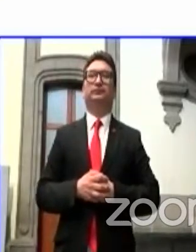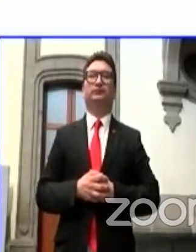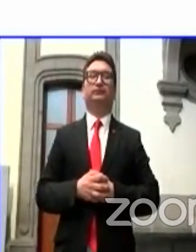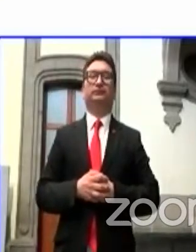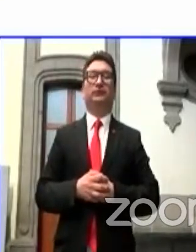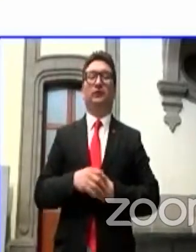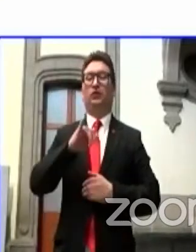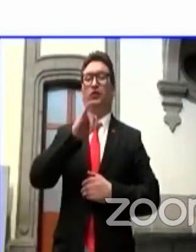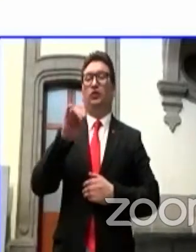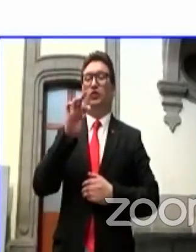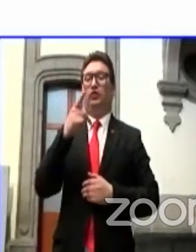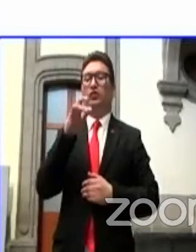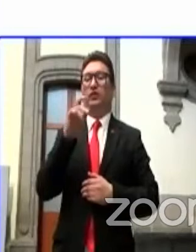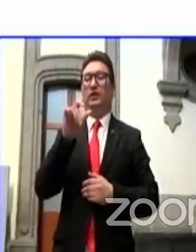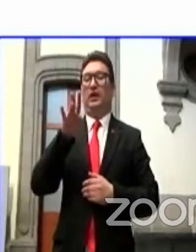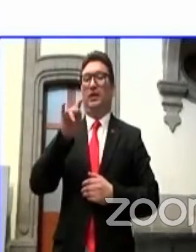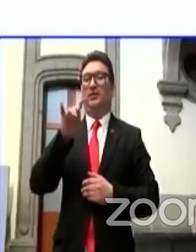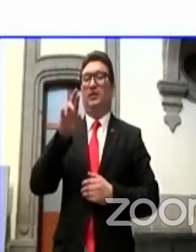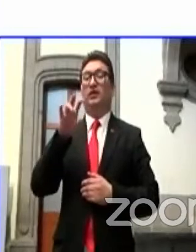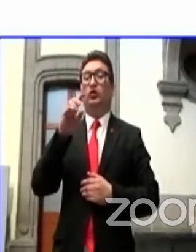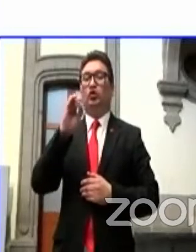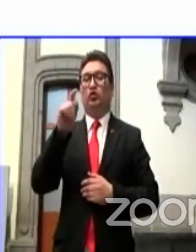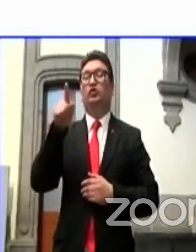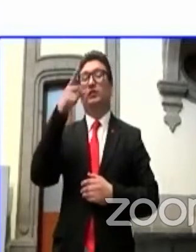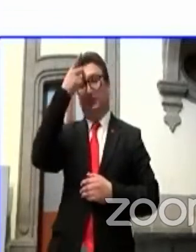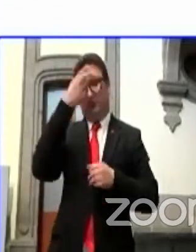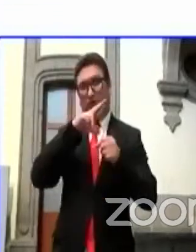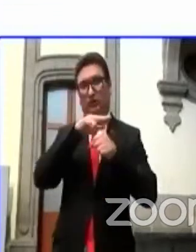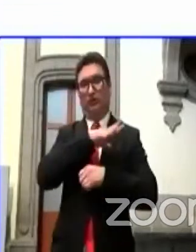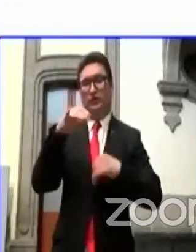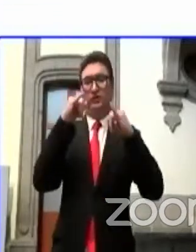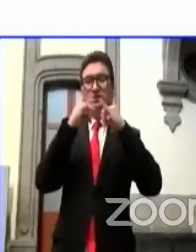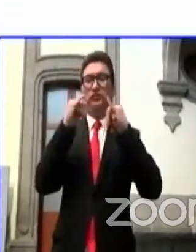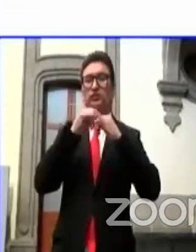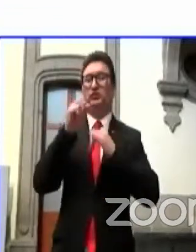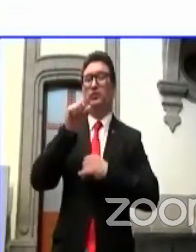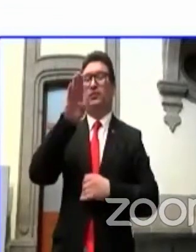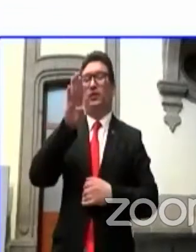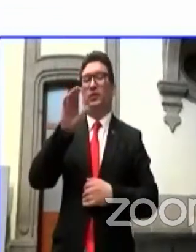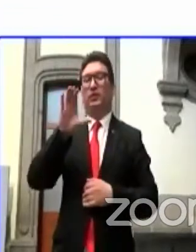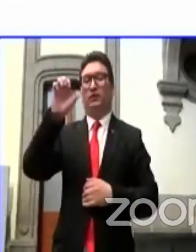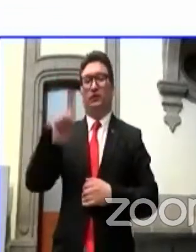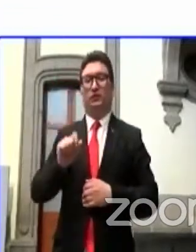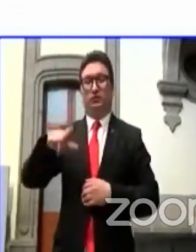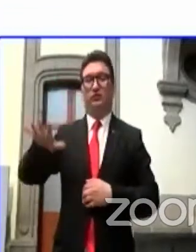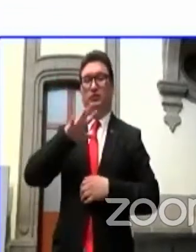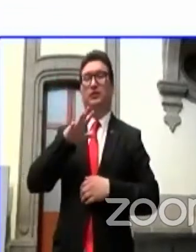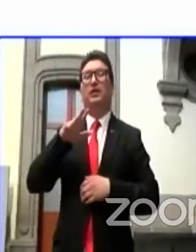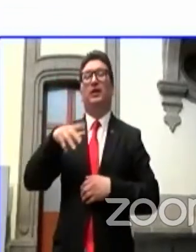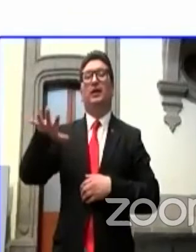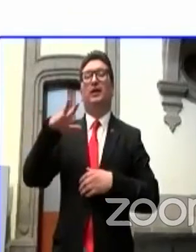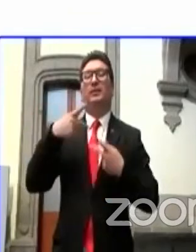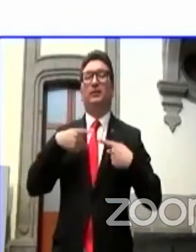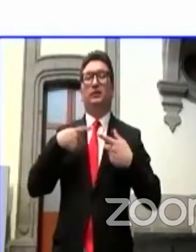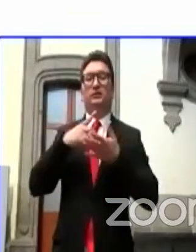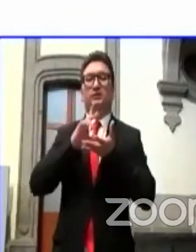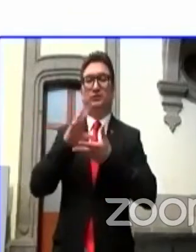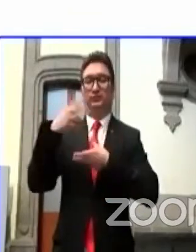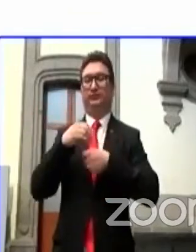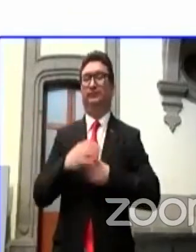Jorge Alberto Vales Sánchez, director general del Instituto Sudcaliforniano para la Inclusión de las Personas con